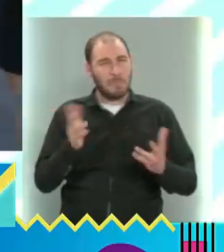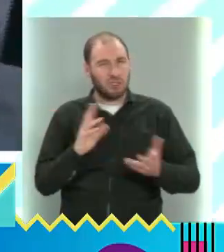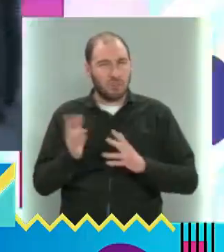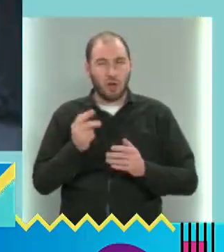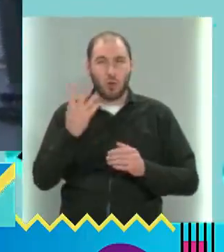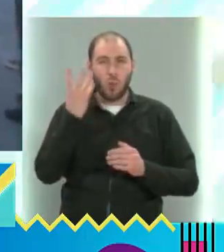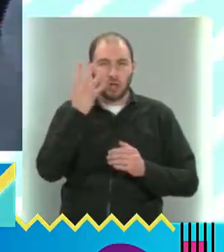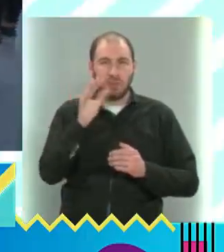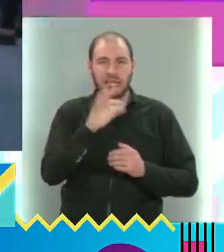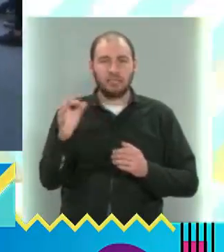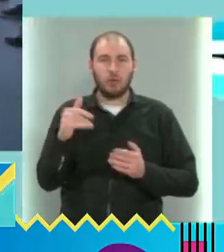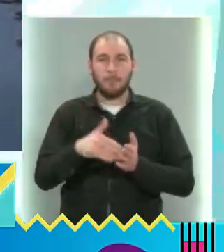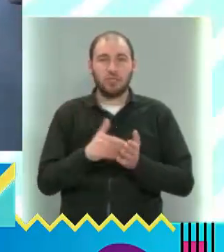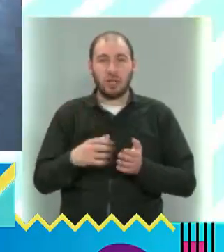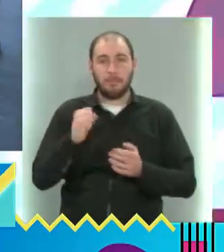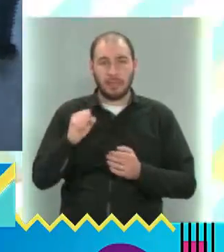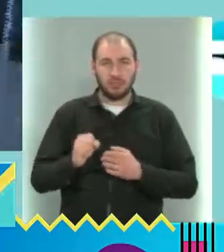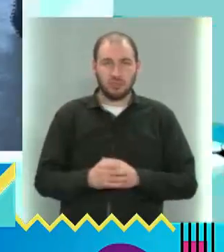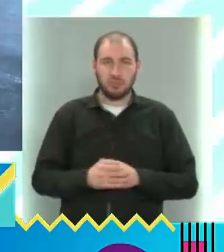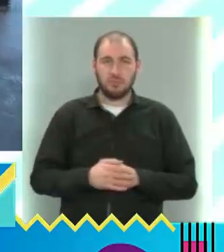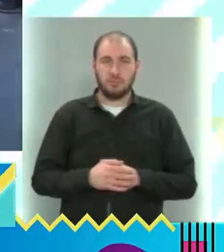aproximadamente 4.500 millones de pesos,